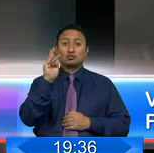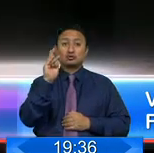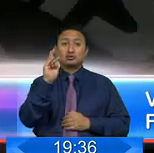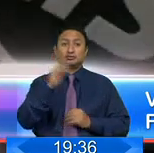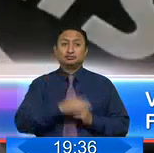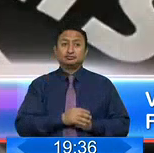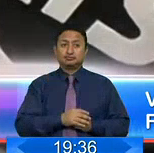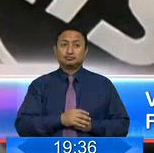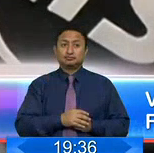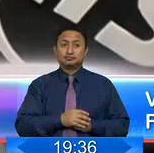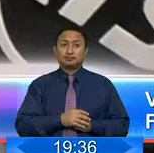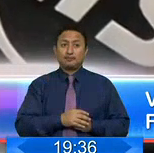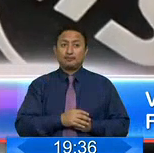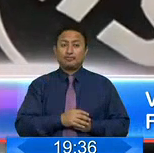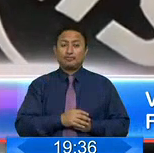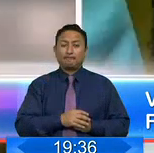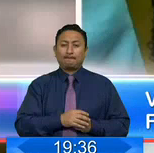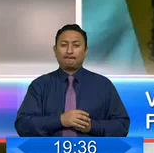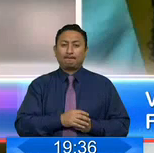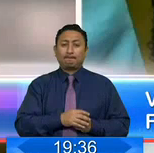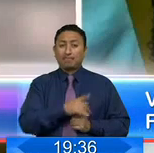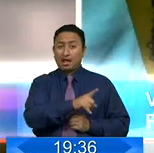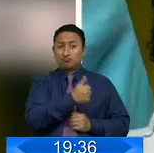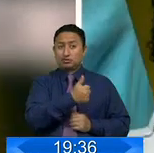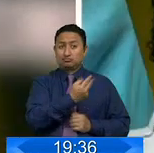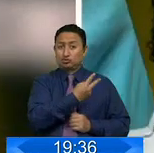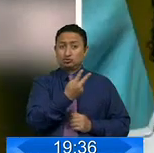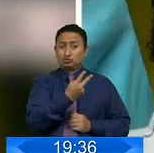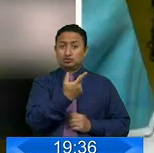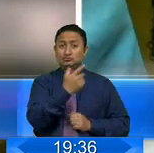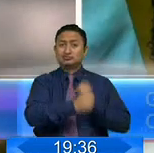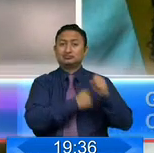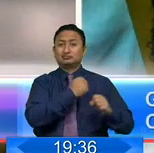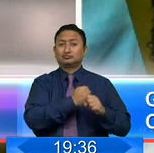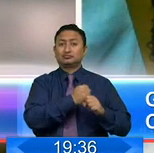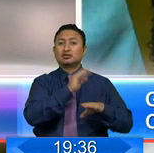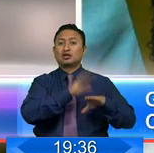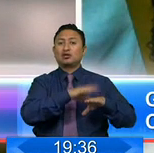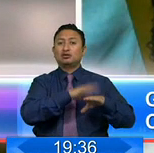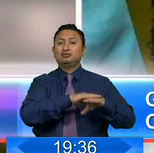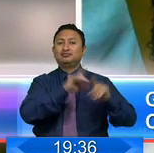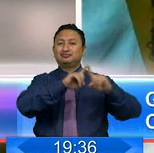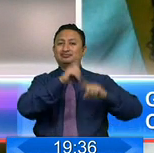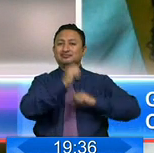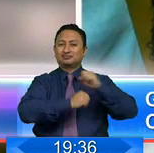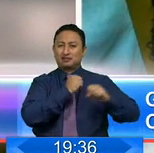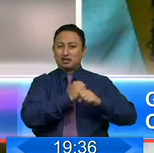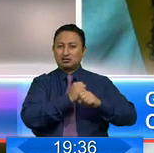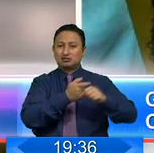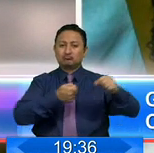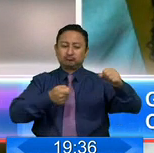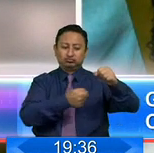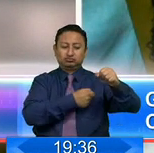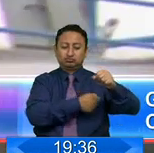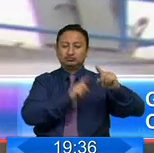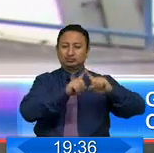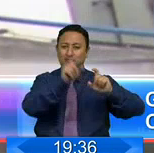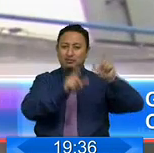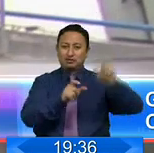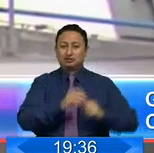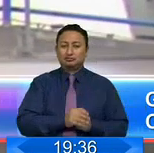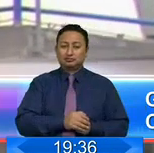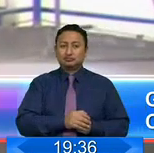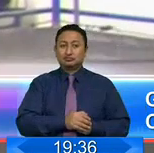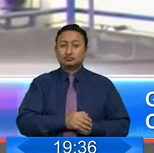y estaba bien. Los 2 estaban sentenciados por asesinatos en diferentes años y con diferentes víctimas y fueron